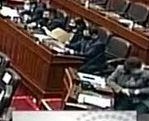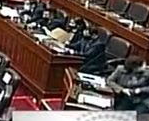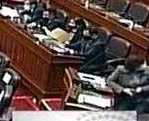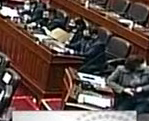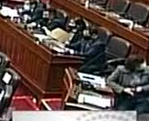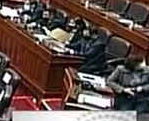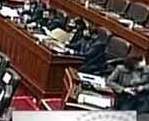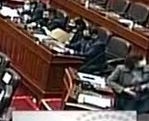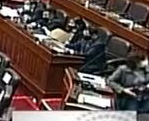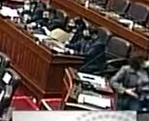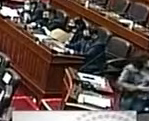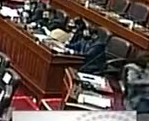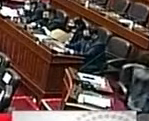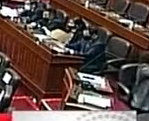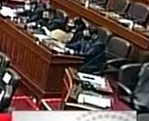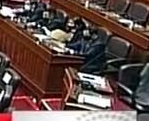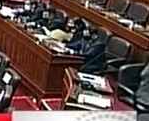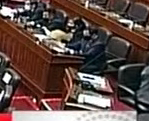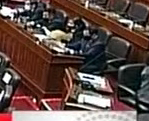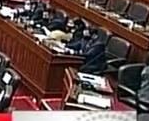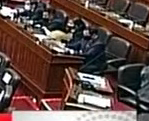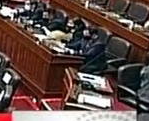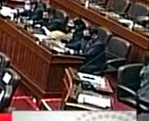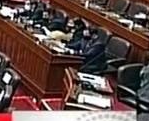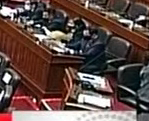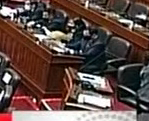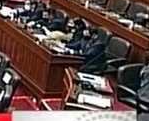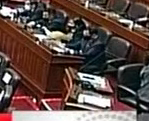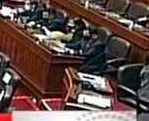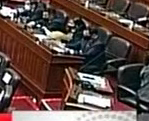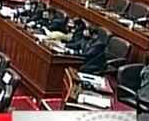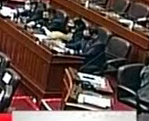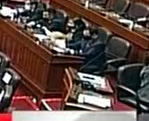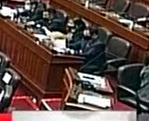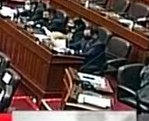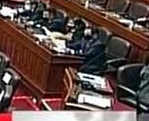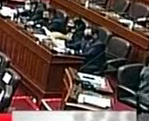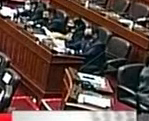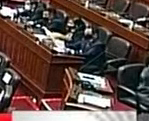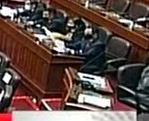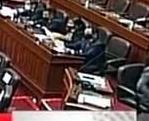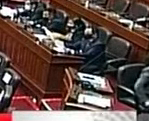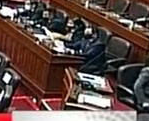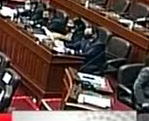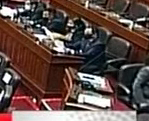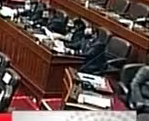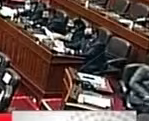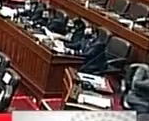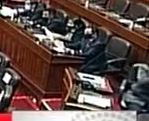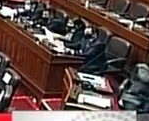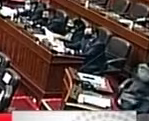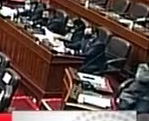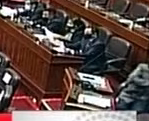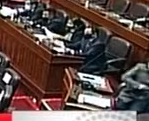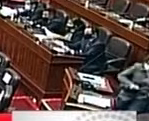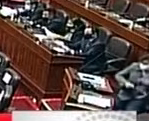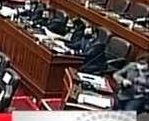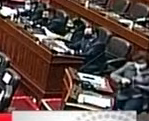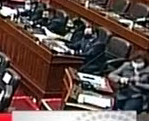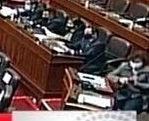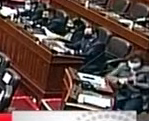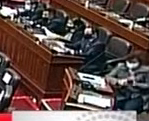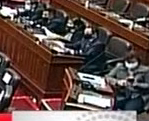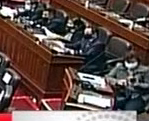Inicio, pues se registró el quórum correspondiente, 121 congresistas registraron asistencia a través de